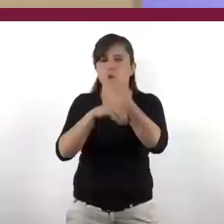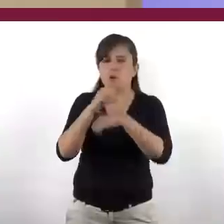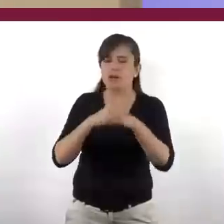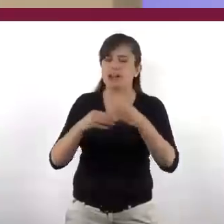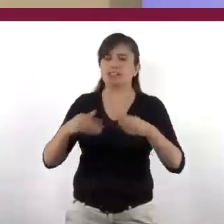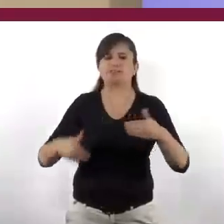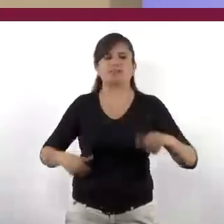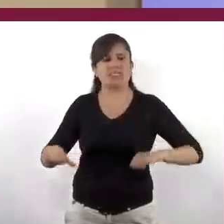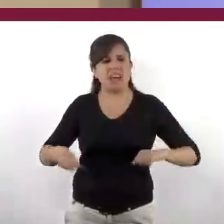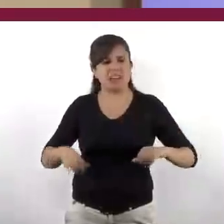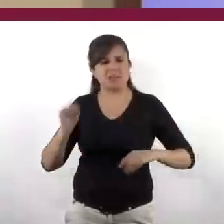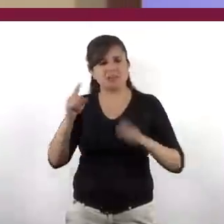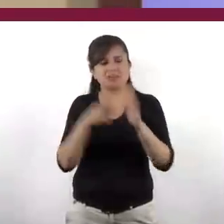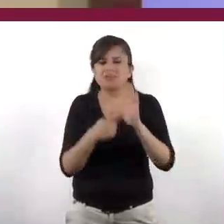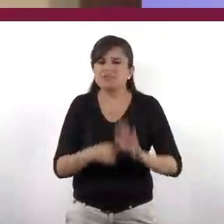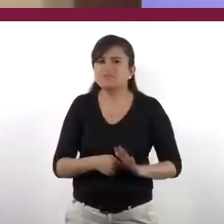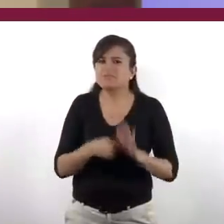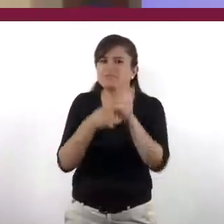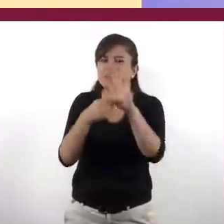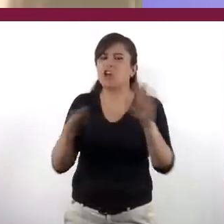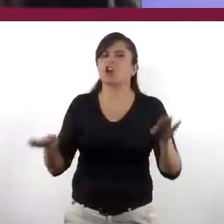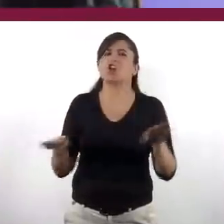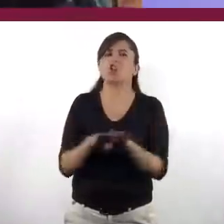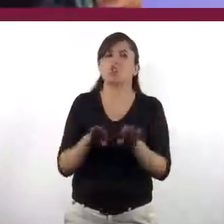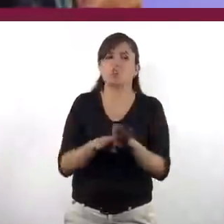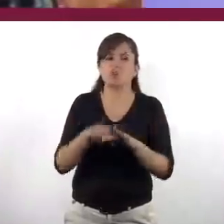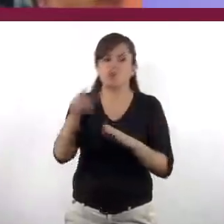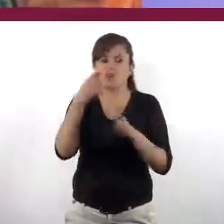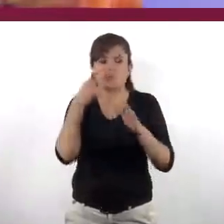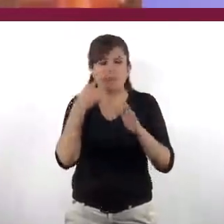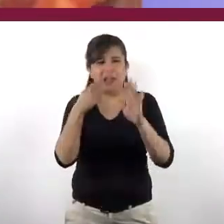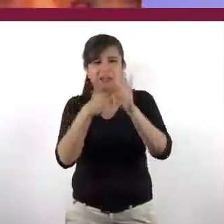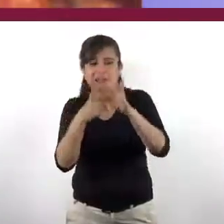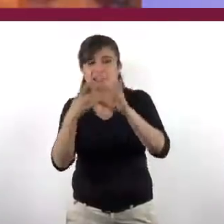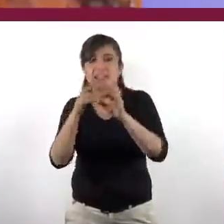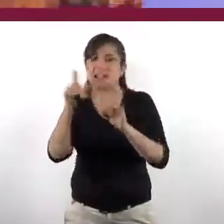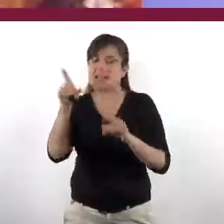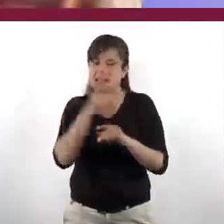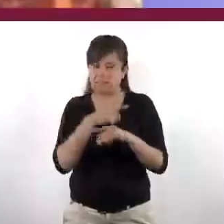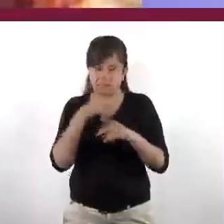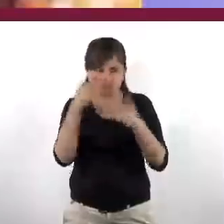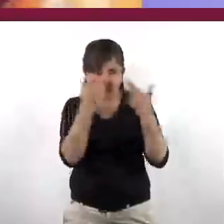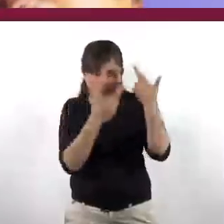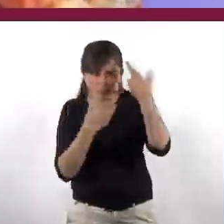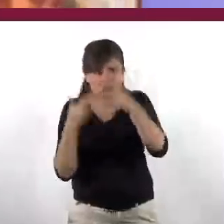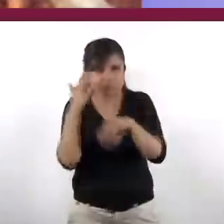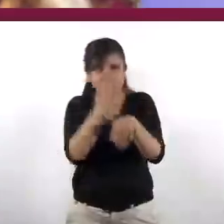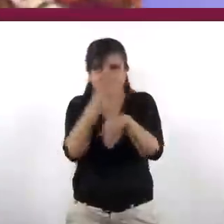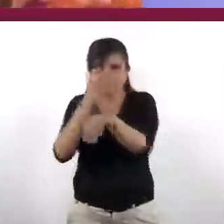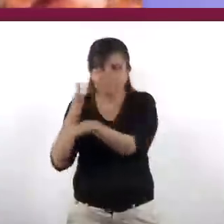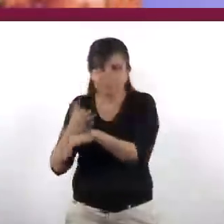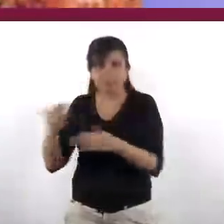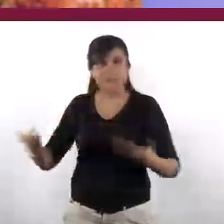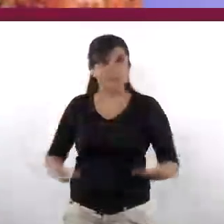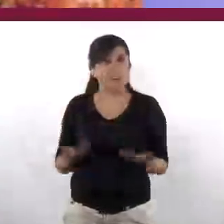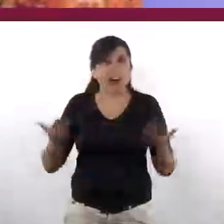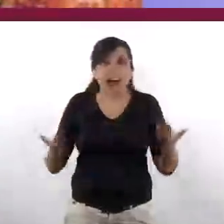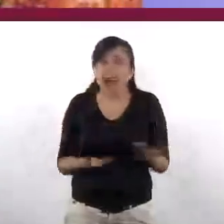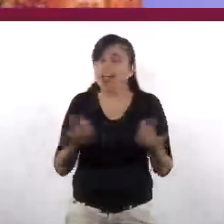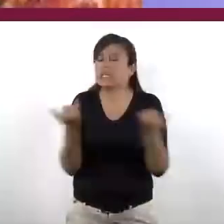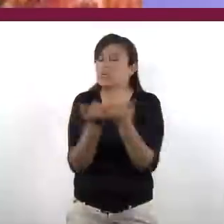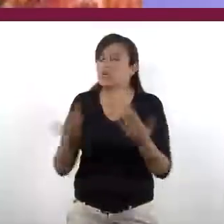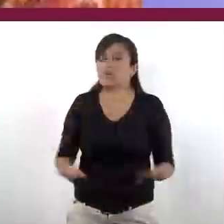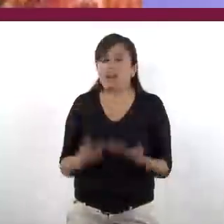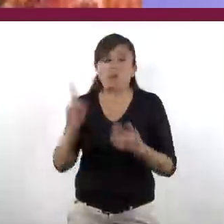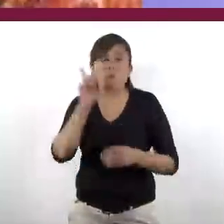van a presentar y cómo en los espacios entre cada uno de los actos se deben bailar cierto tipo de bailes donde las mujeres